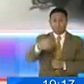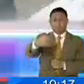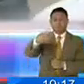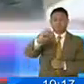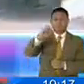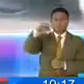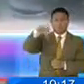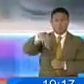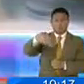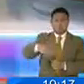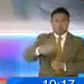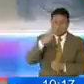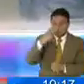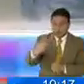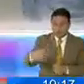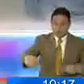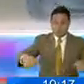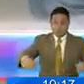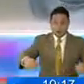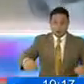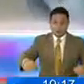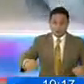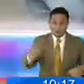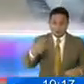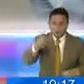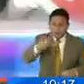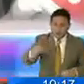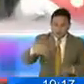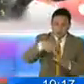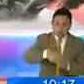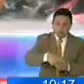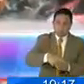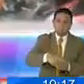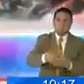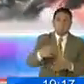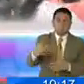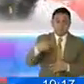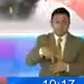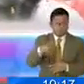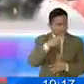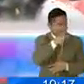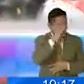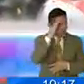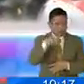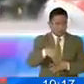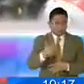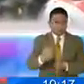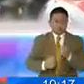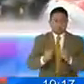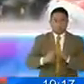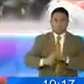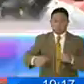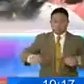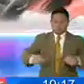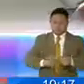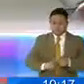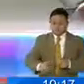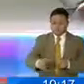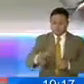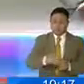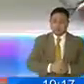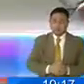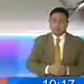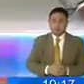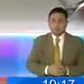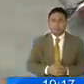motorizadas lograron divisar a la motocicleta con dos sospechosos, quienes al percatarse de la presencia policial emprendieron la huida.